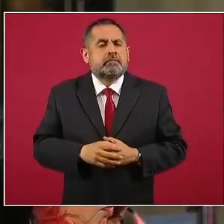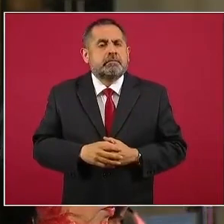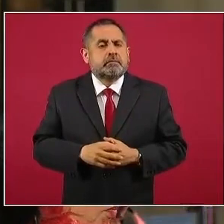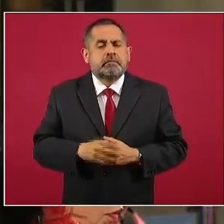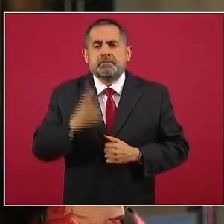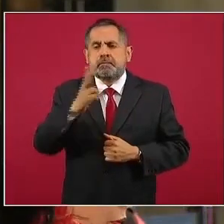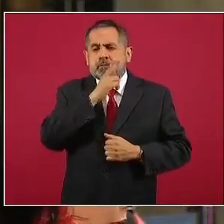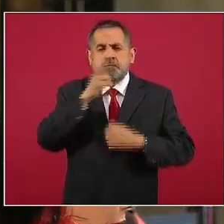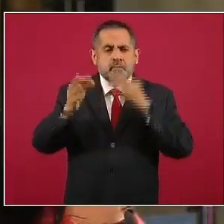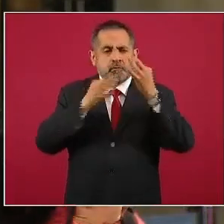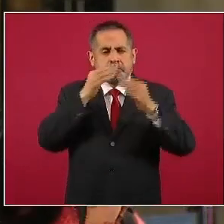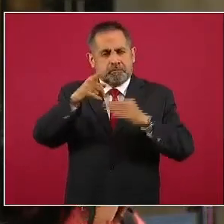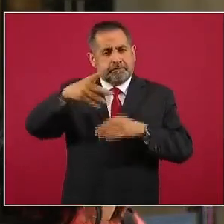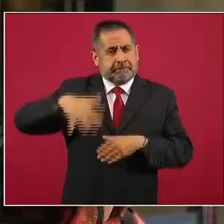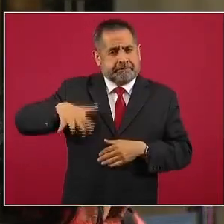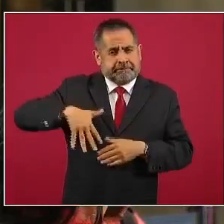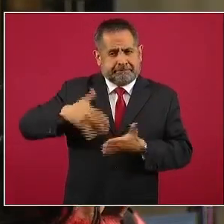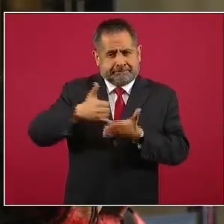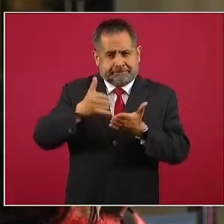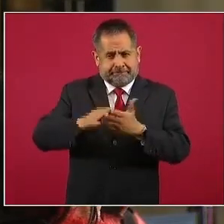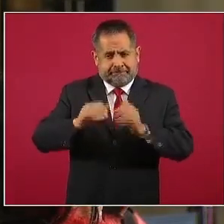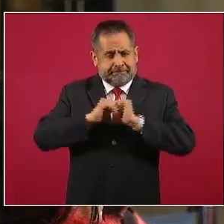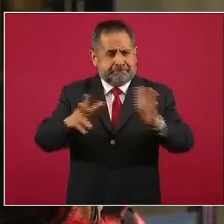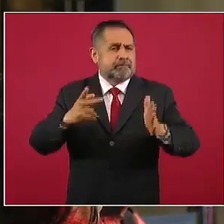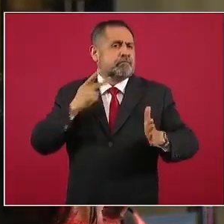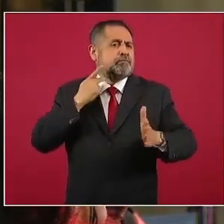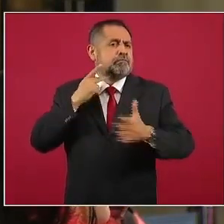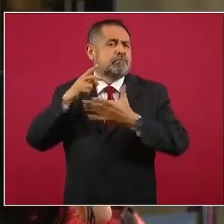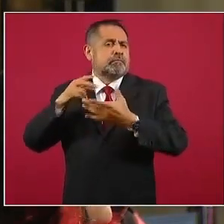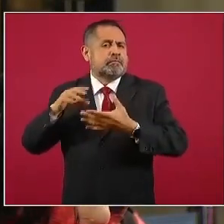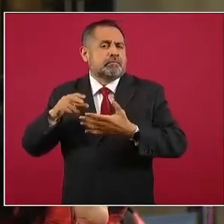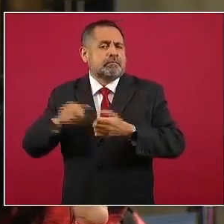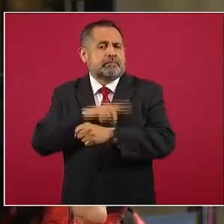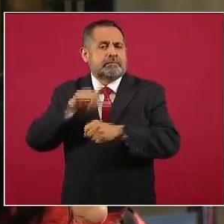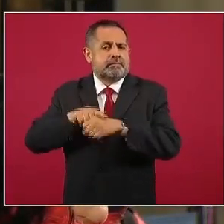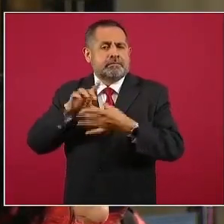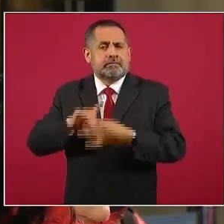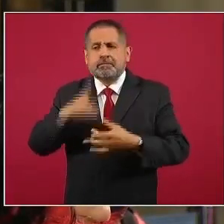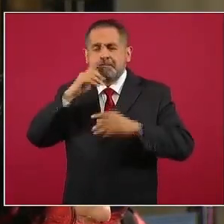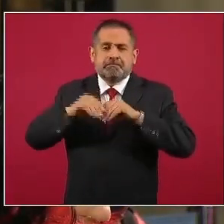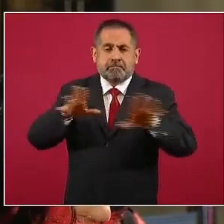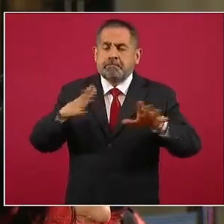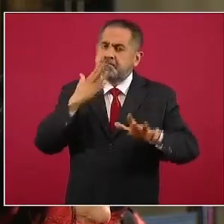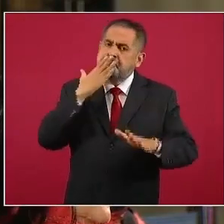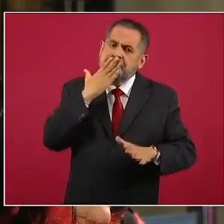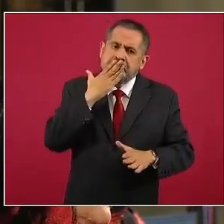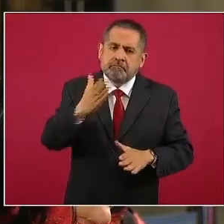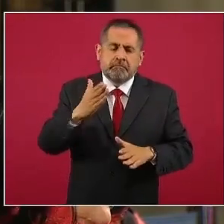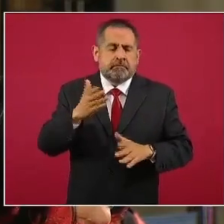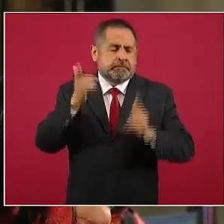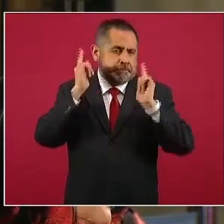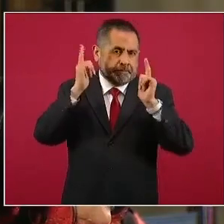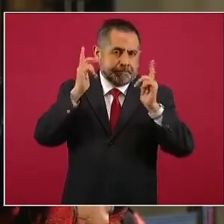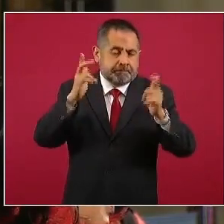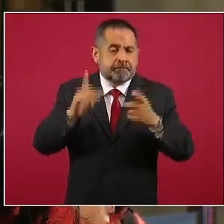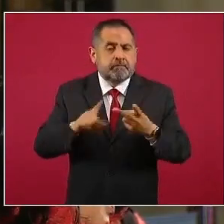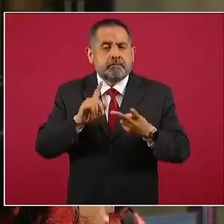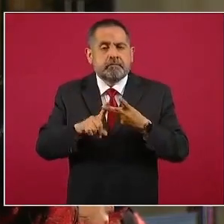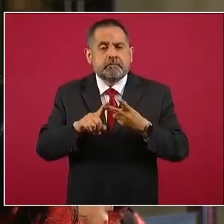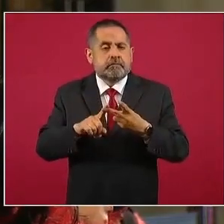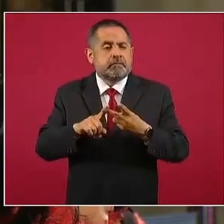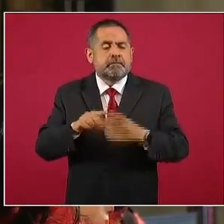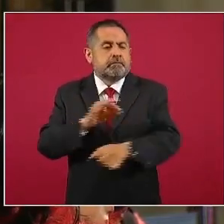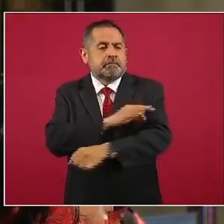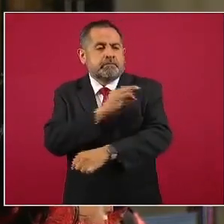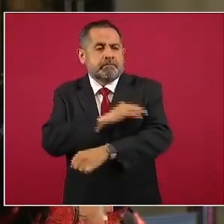noticias sobre el documento que es la Política Nacional de Vacunación, que es la primera gran noticia esperanzadora, la vacuna